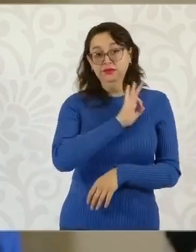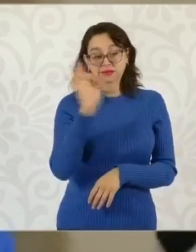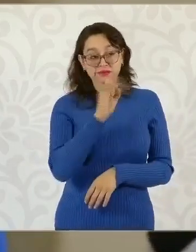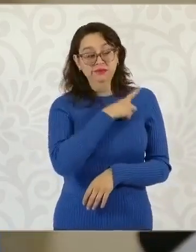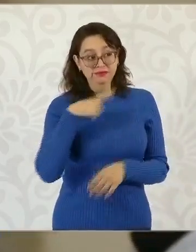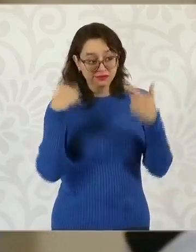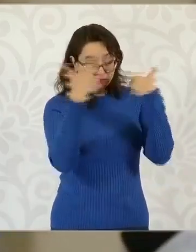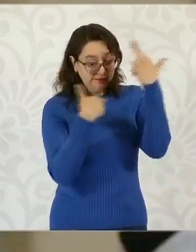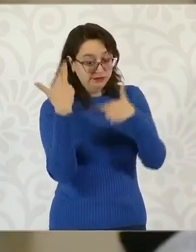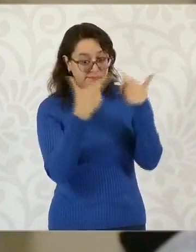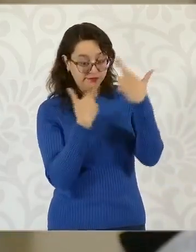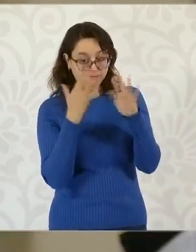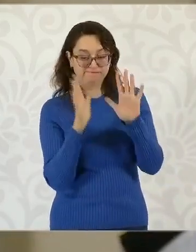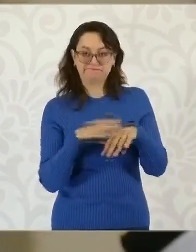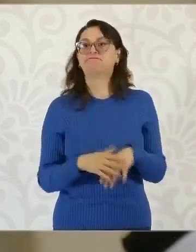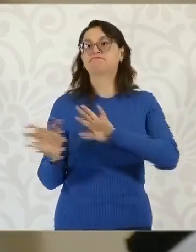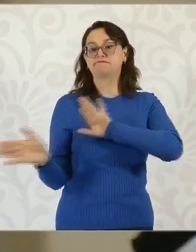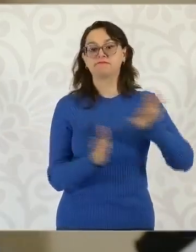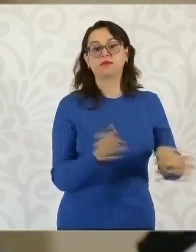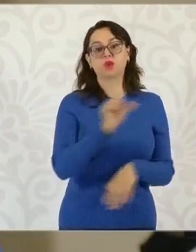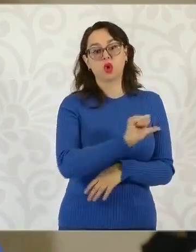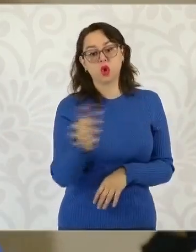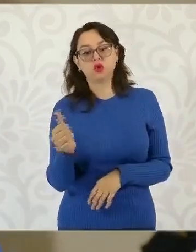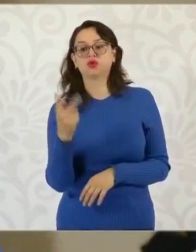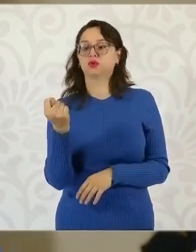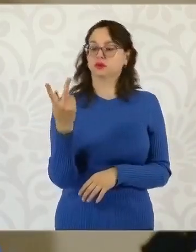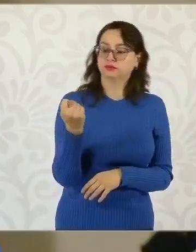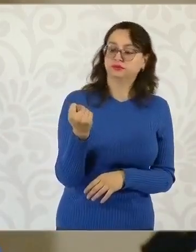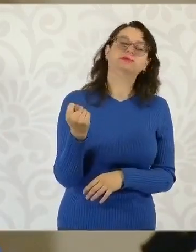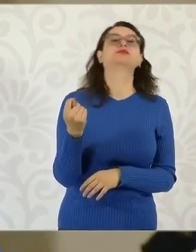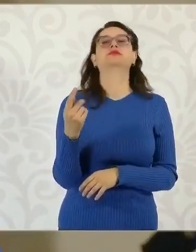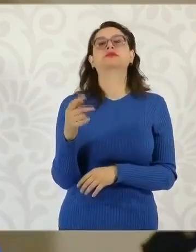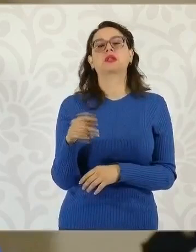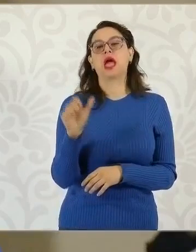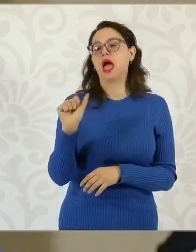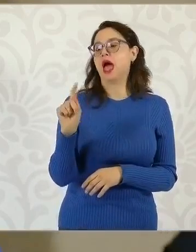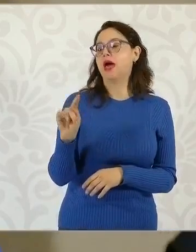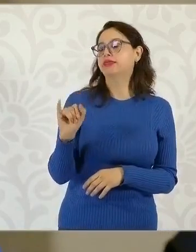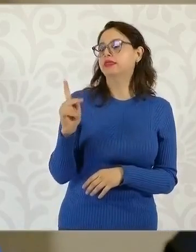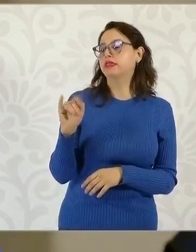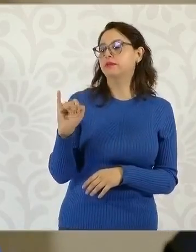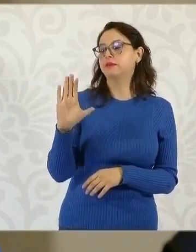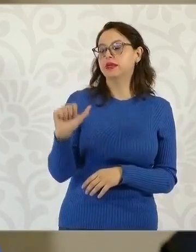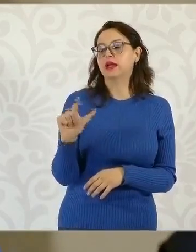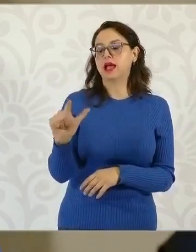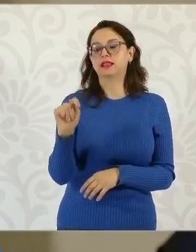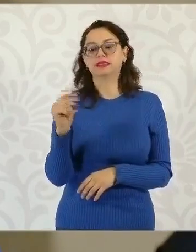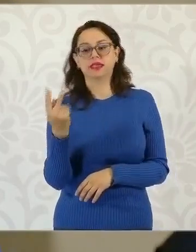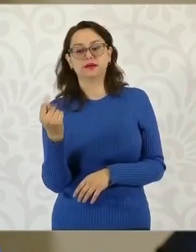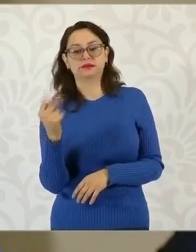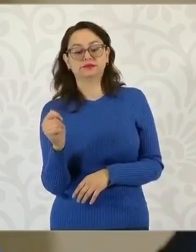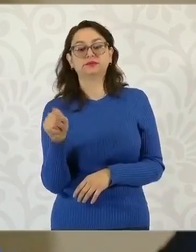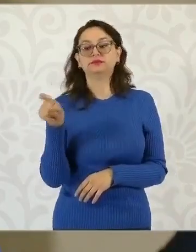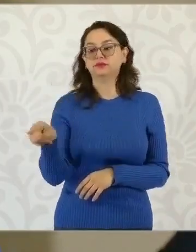preguntarle, porque en este programa que se llama Typical TV, hace unos días, un par de semanas, uno de los colaboradores,